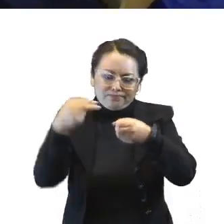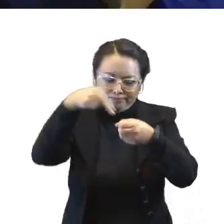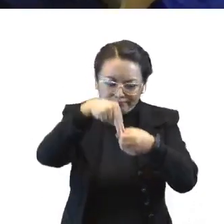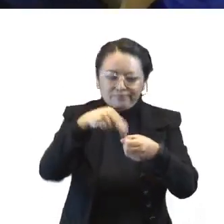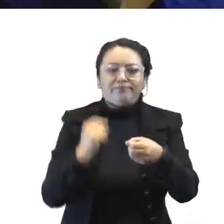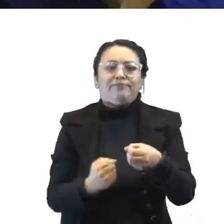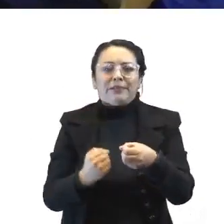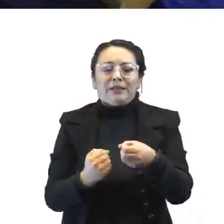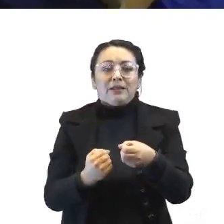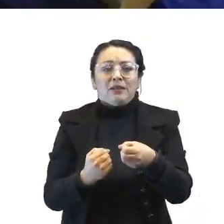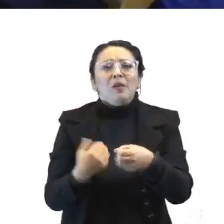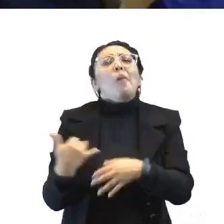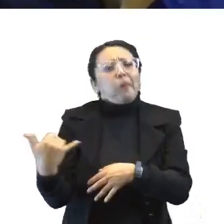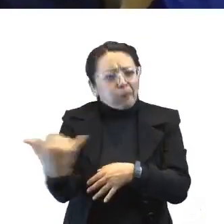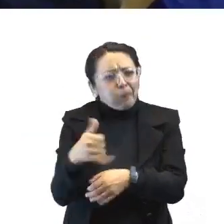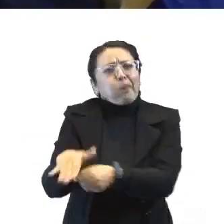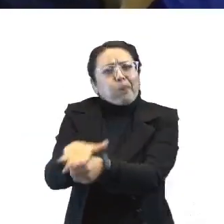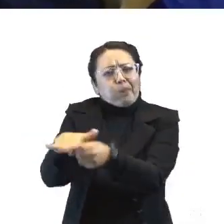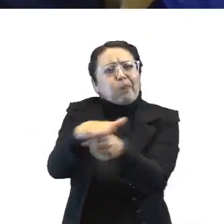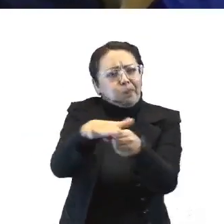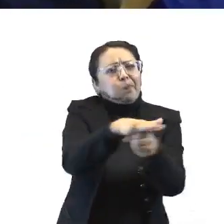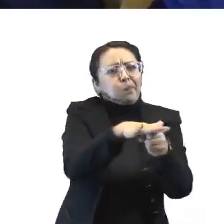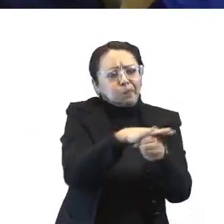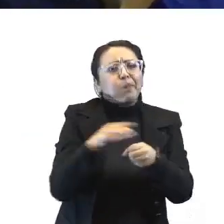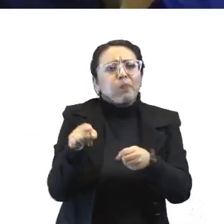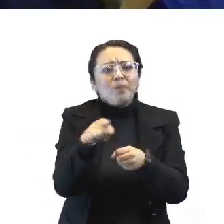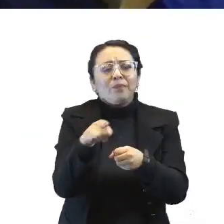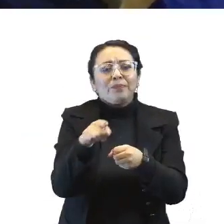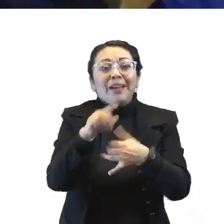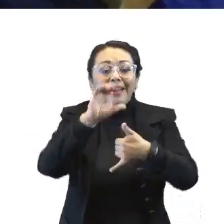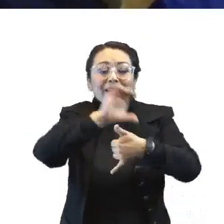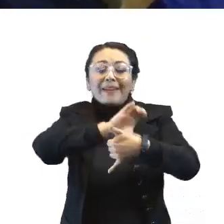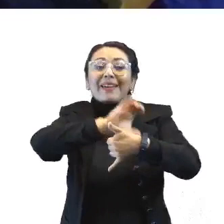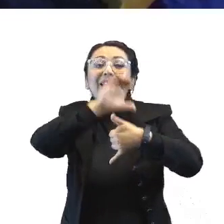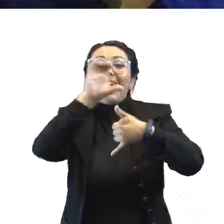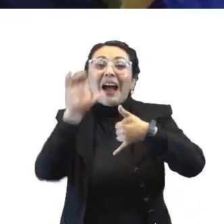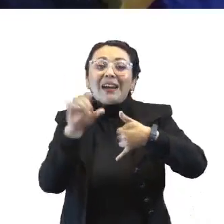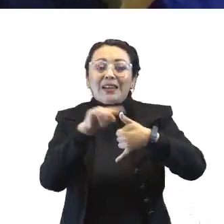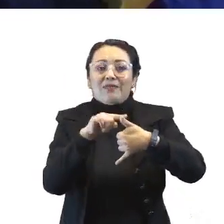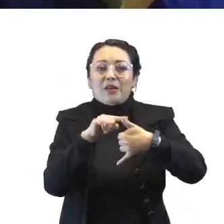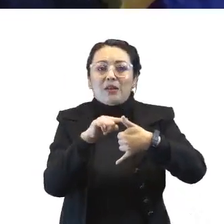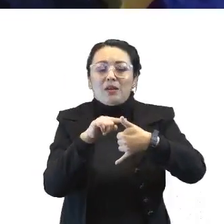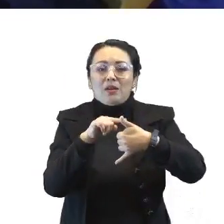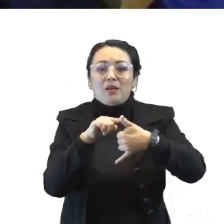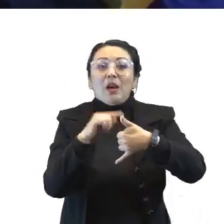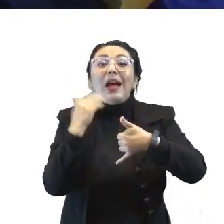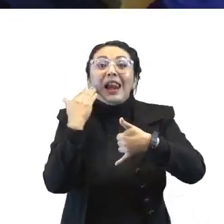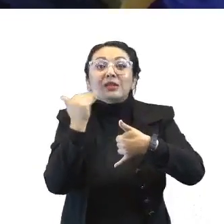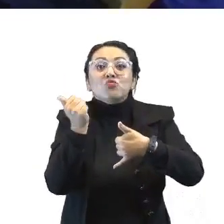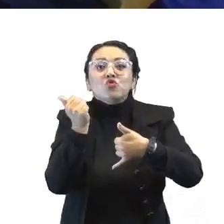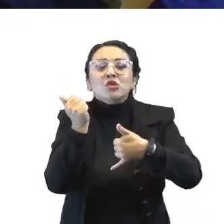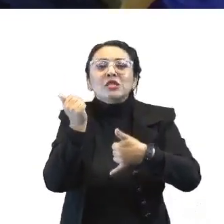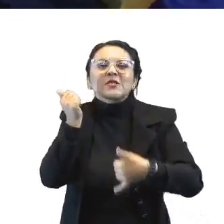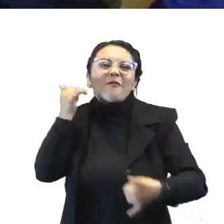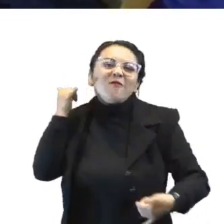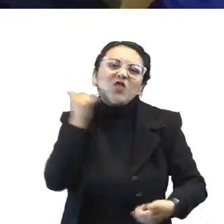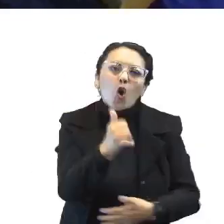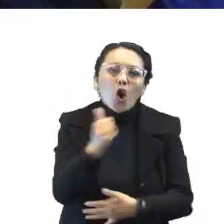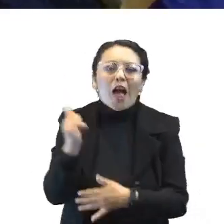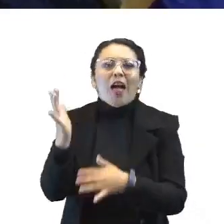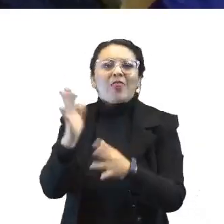por ejemplo, tenemos casos en el Caribe donde las mujeres no solamente fueron violadas,